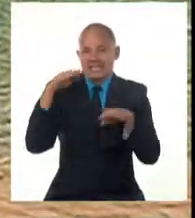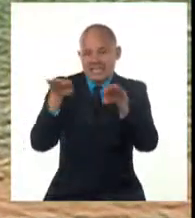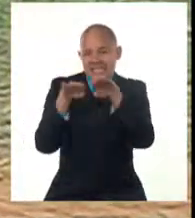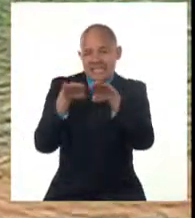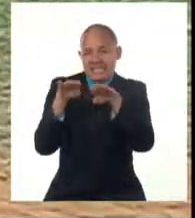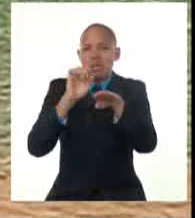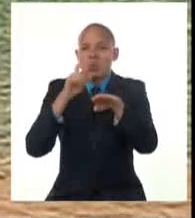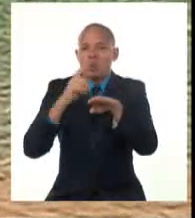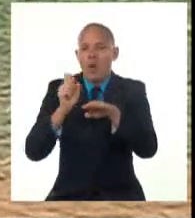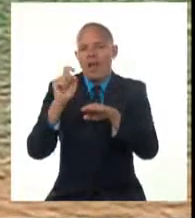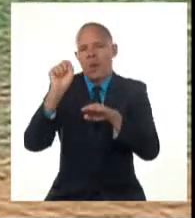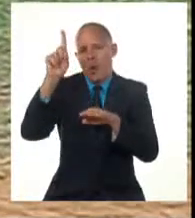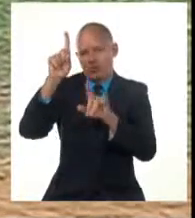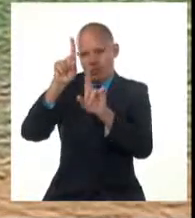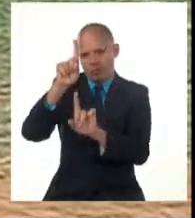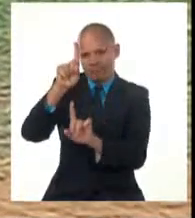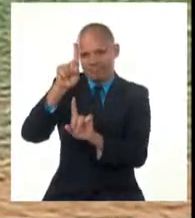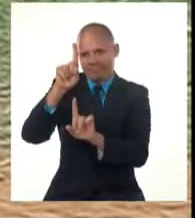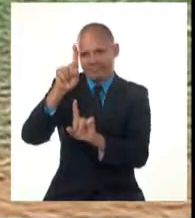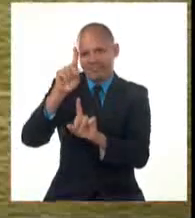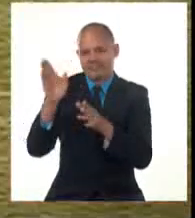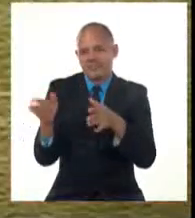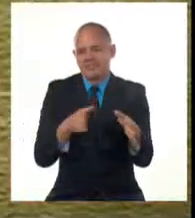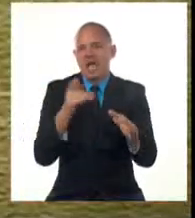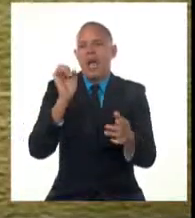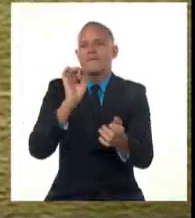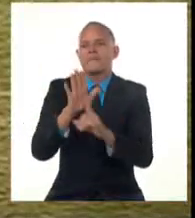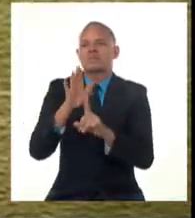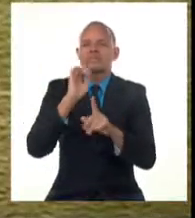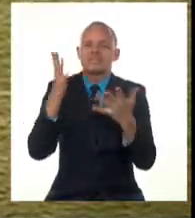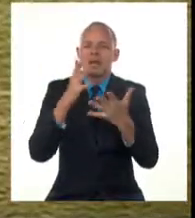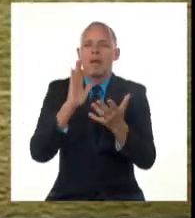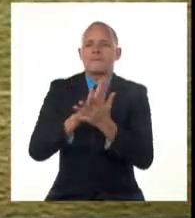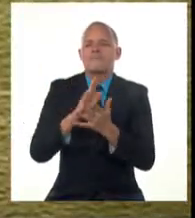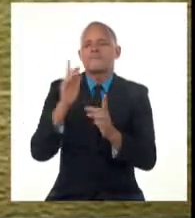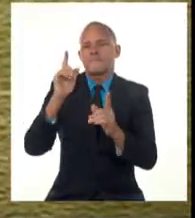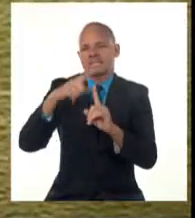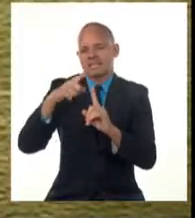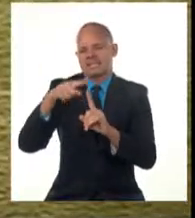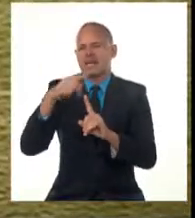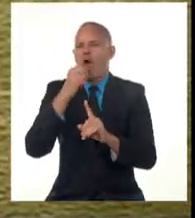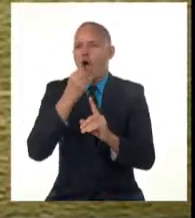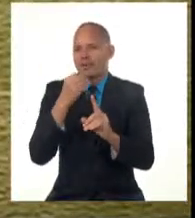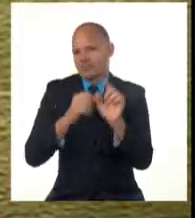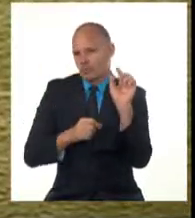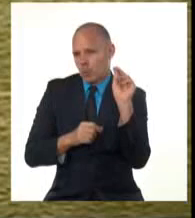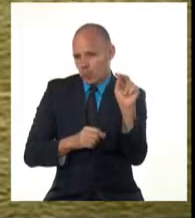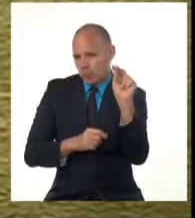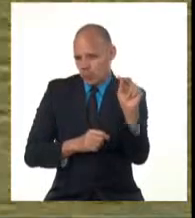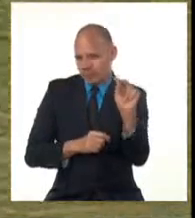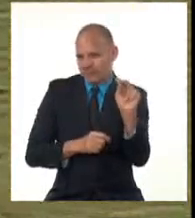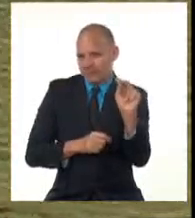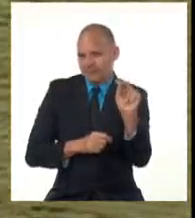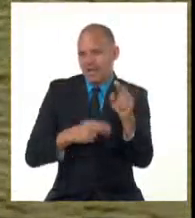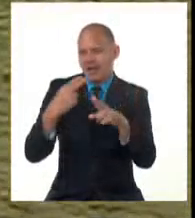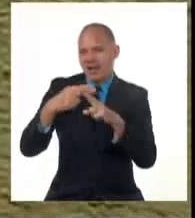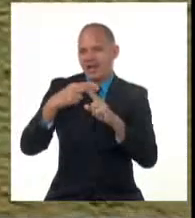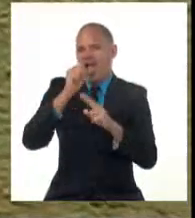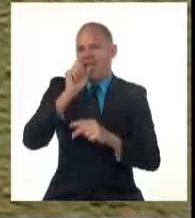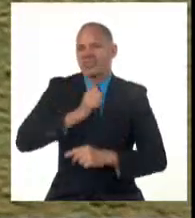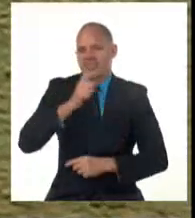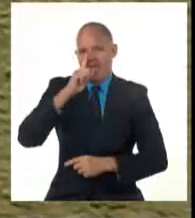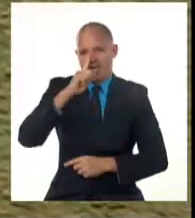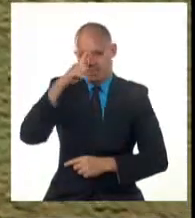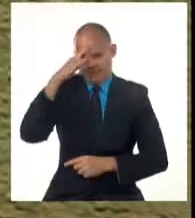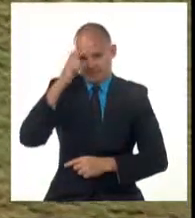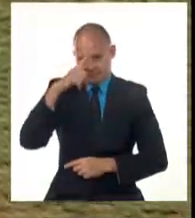una carrera. Abrió por Matanzas el zurdo Denis Quesada, mientras lo hizo por las Tunas Ángel